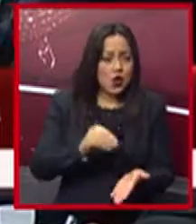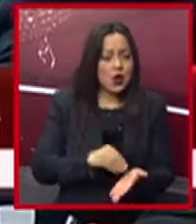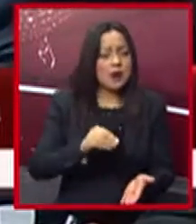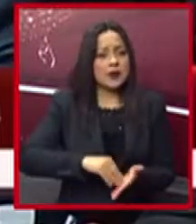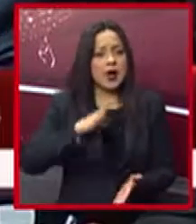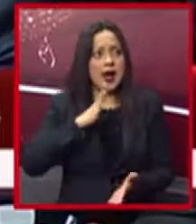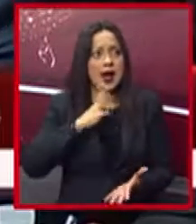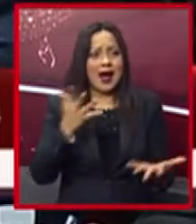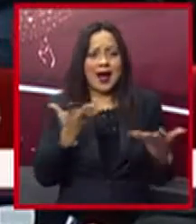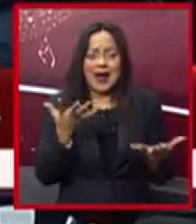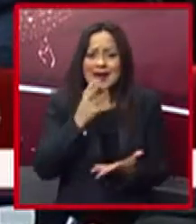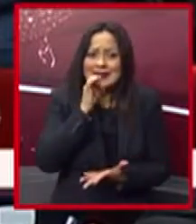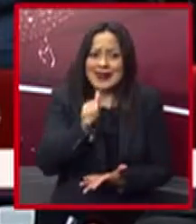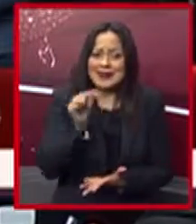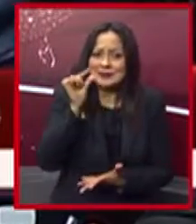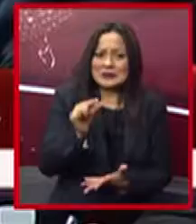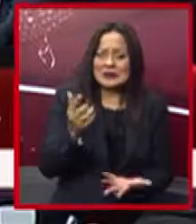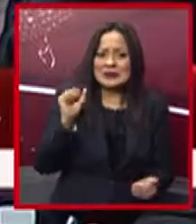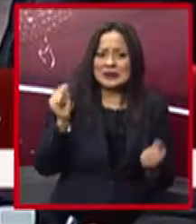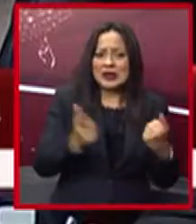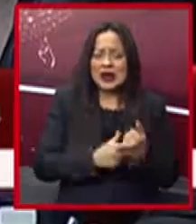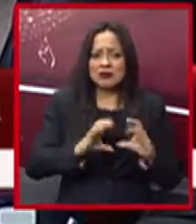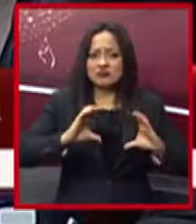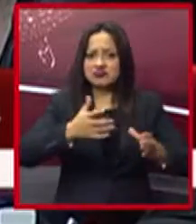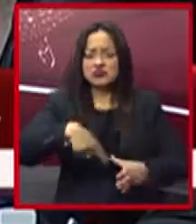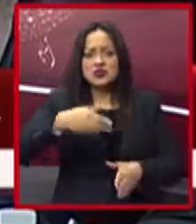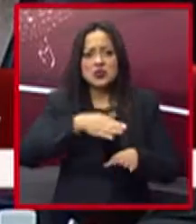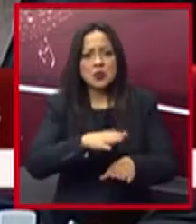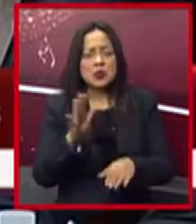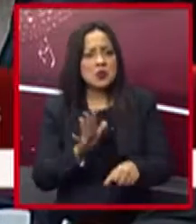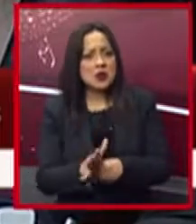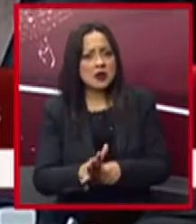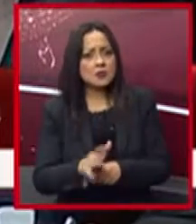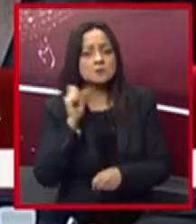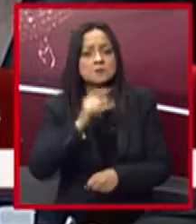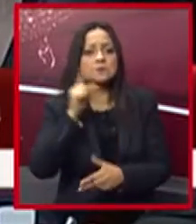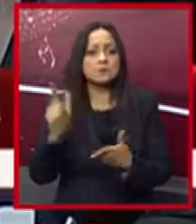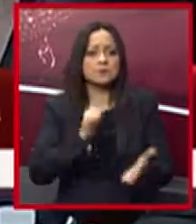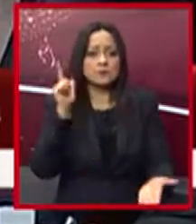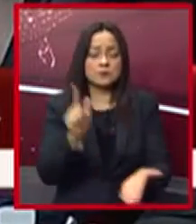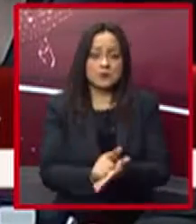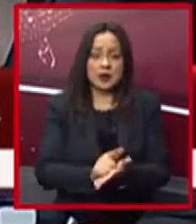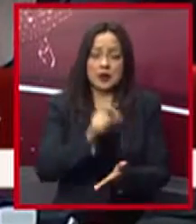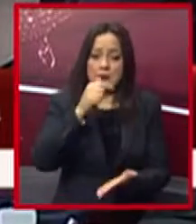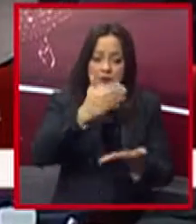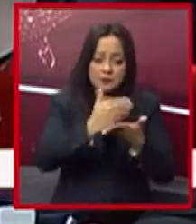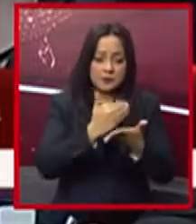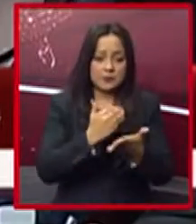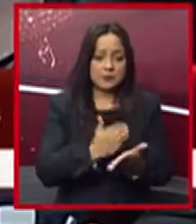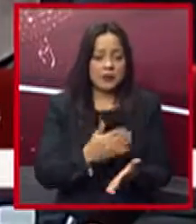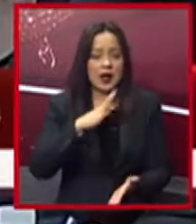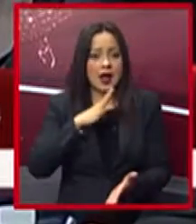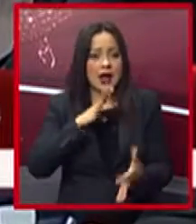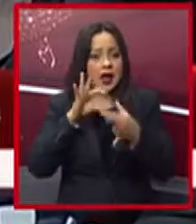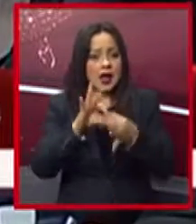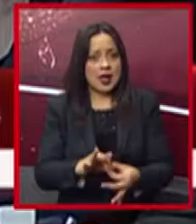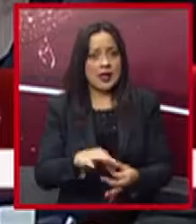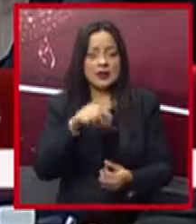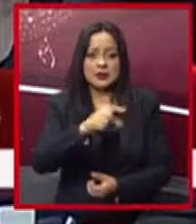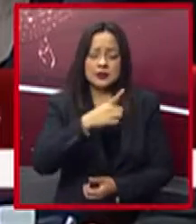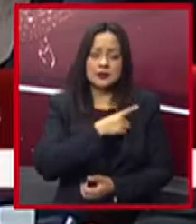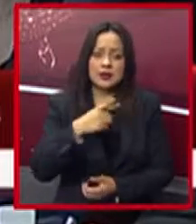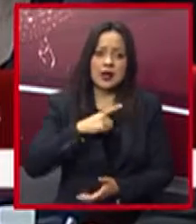pocas acciones colectivas, en virtud de que la ley, e incluso entiendo hasta el texto constitucional,